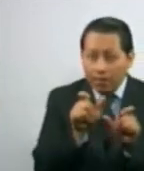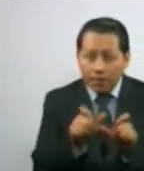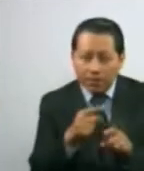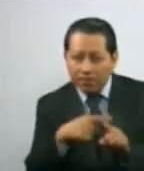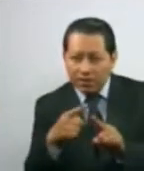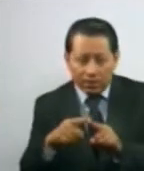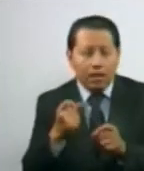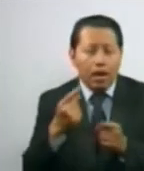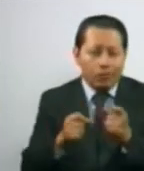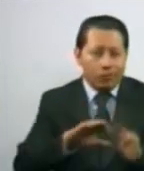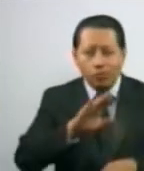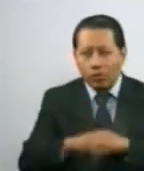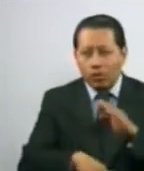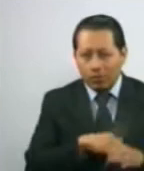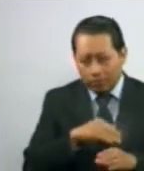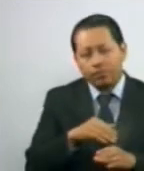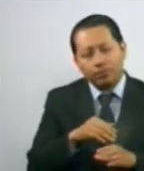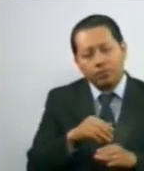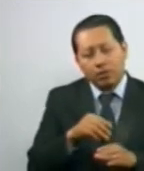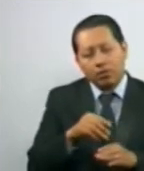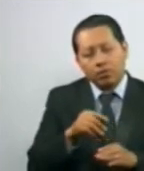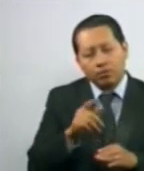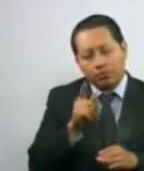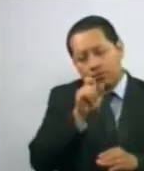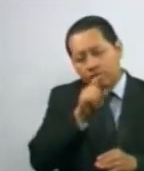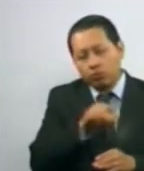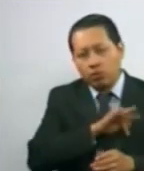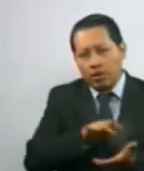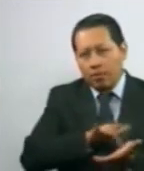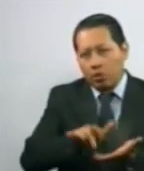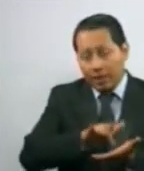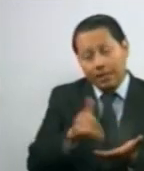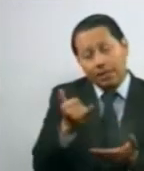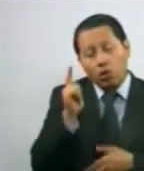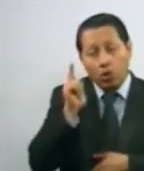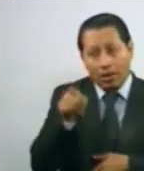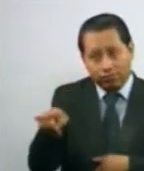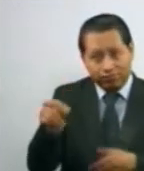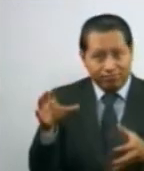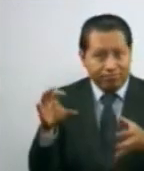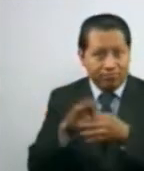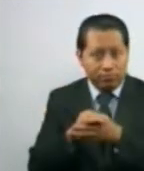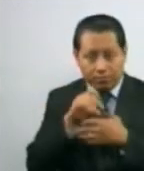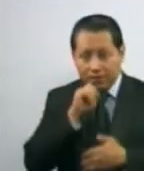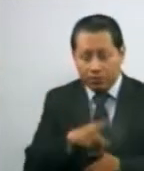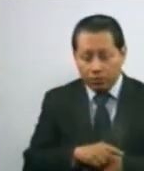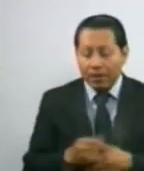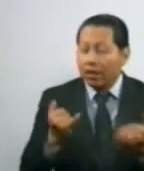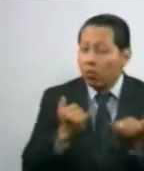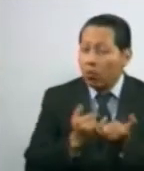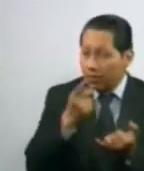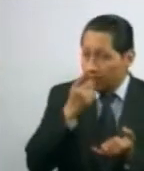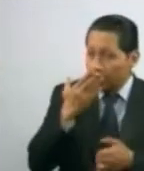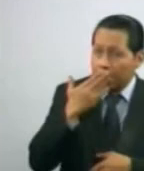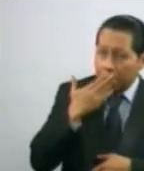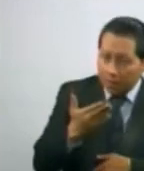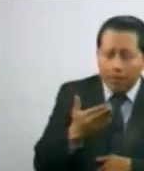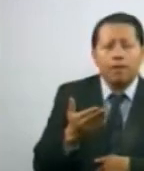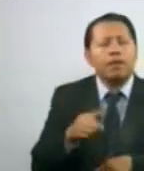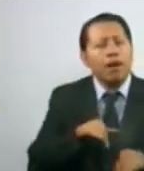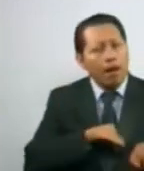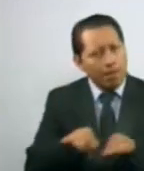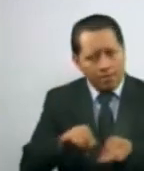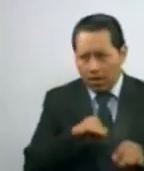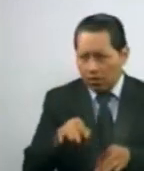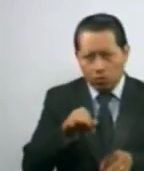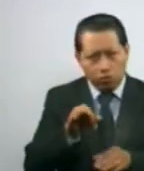seguramente estarán acercándose a usted. Sin lugar a dudas, una gran encomienda y le expreso mi agradecimiento por el trabajo realizado